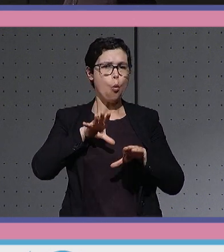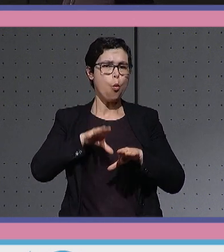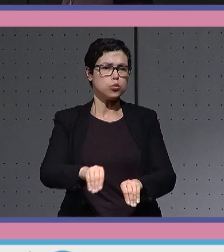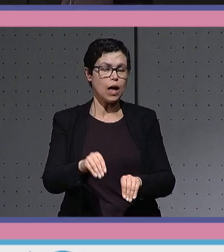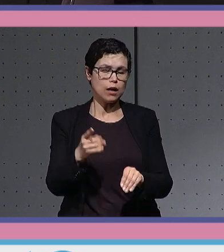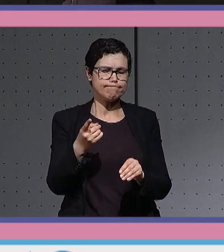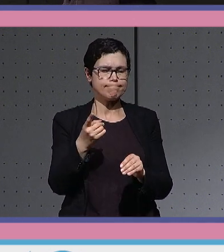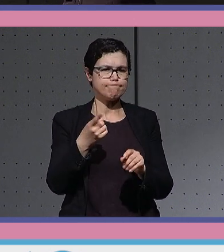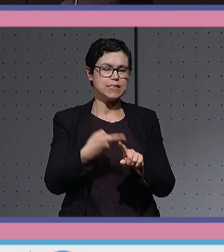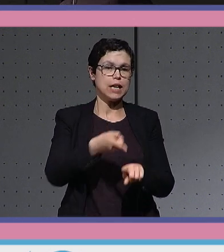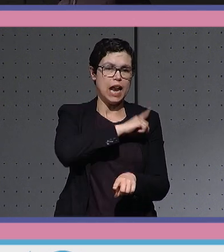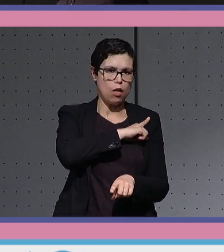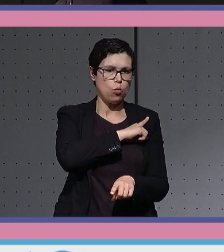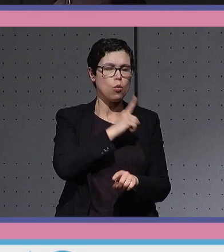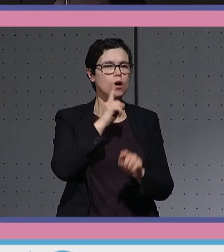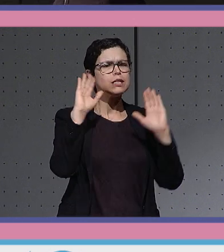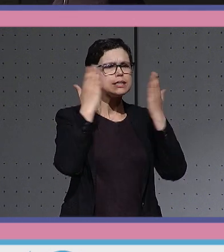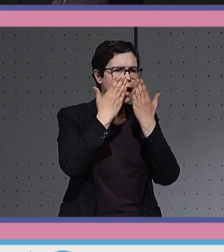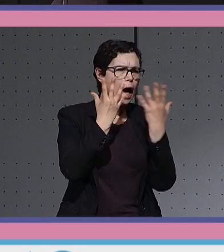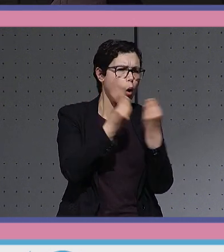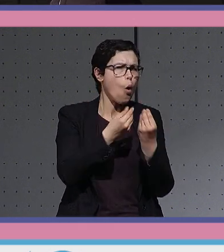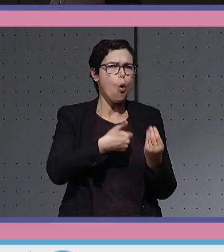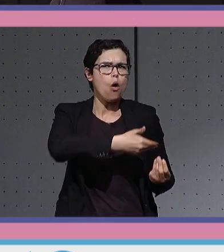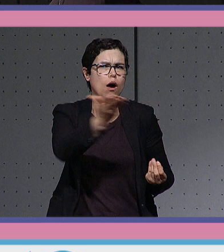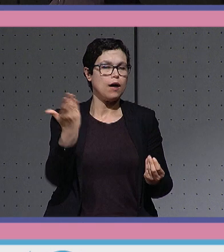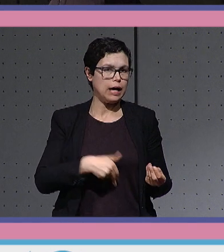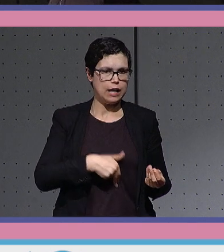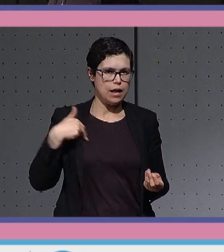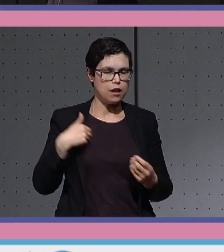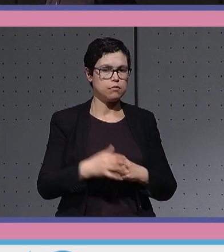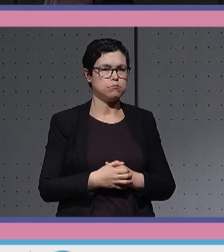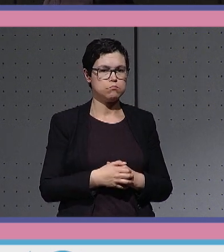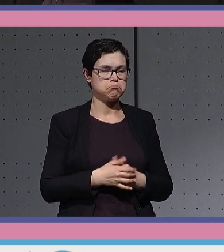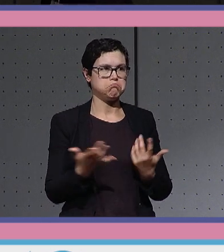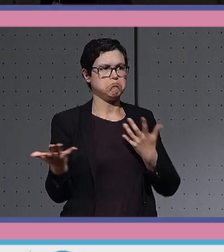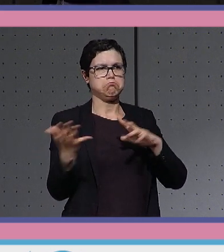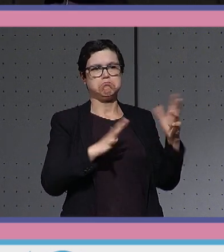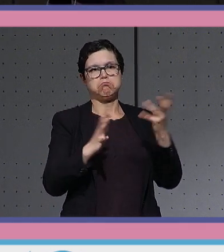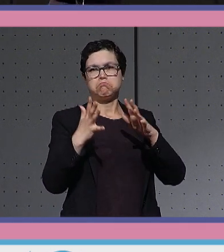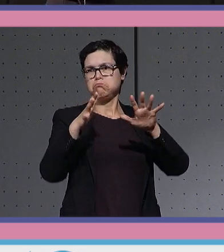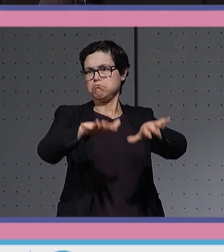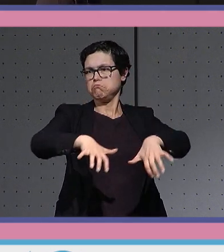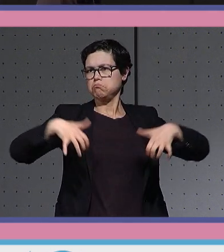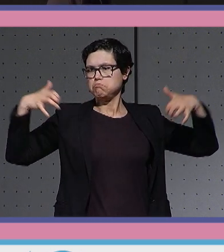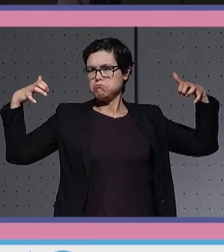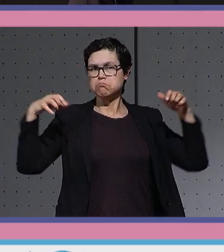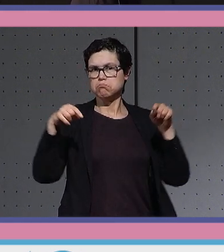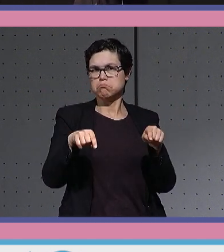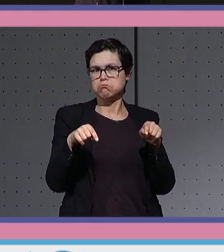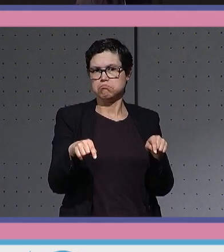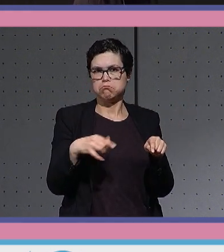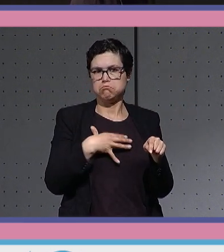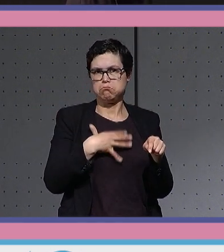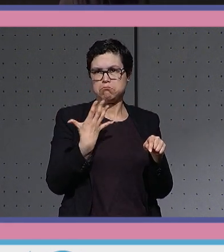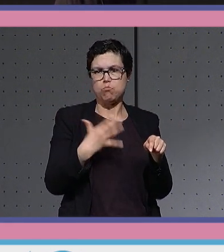a cómo las utilizamos. No solo con TEA, población general. Puedo calcular que de este auditorio, no sé si